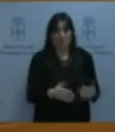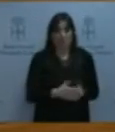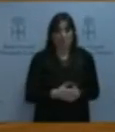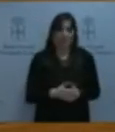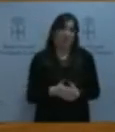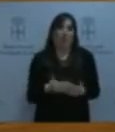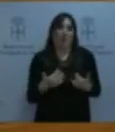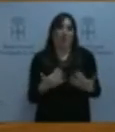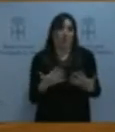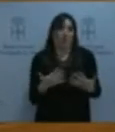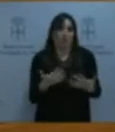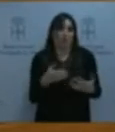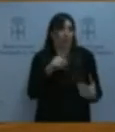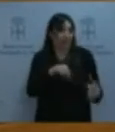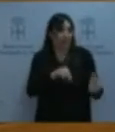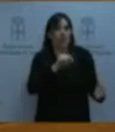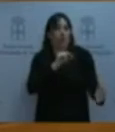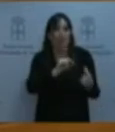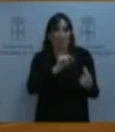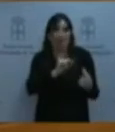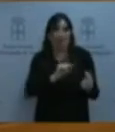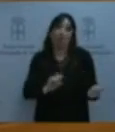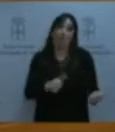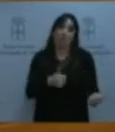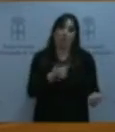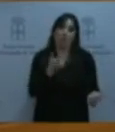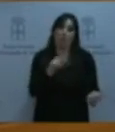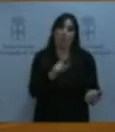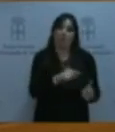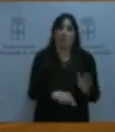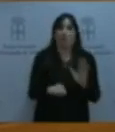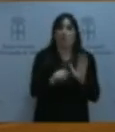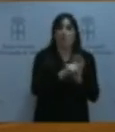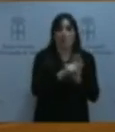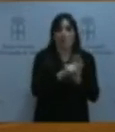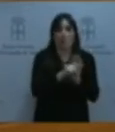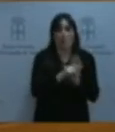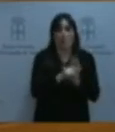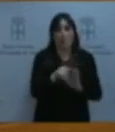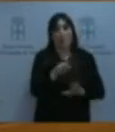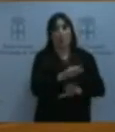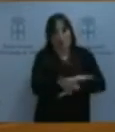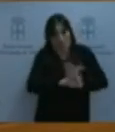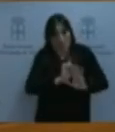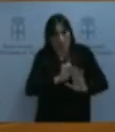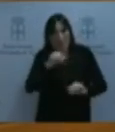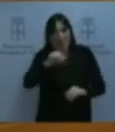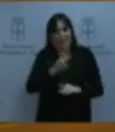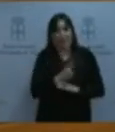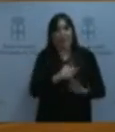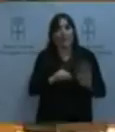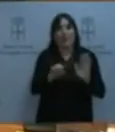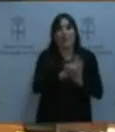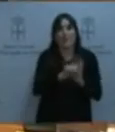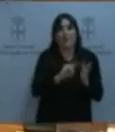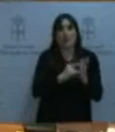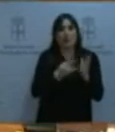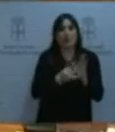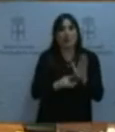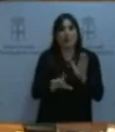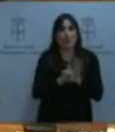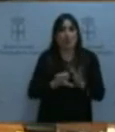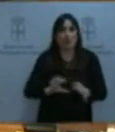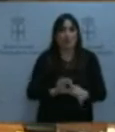aprobaremos y registraremos, hablo del Gobierno, registraremos en esta Cámara los proyectos de ley que corresponden. Gracias,